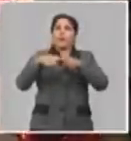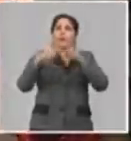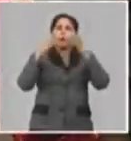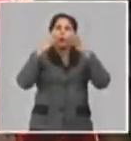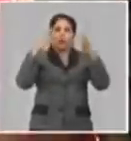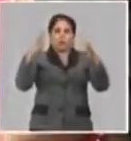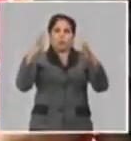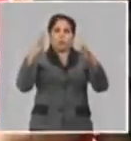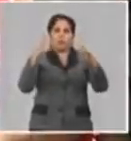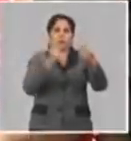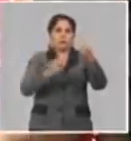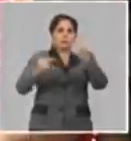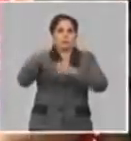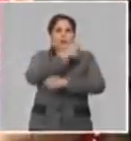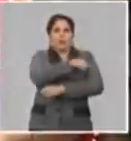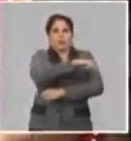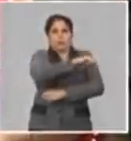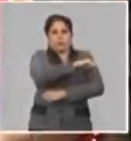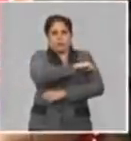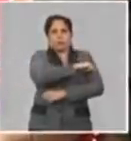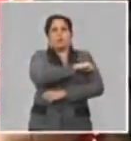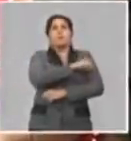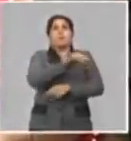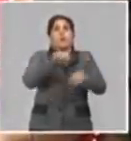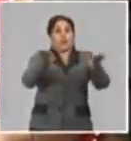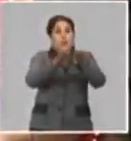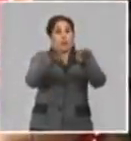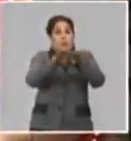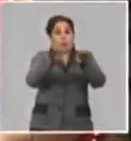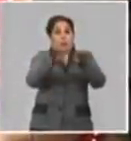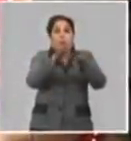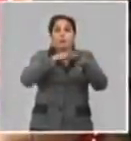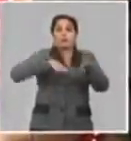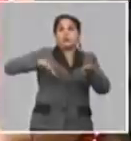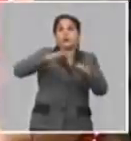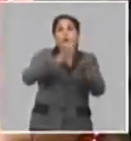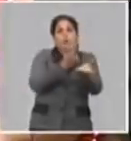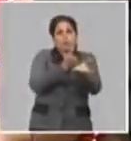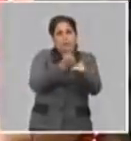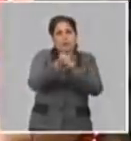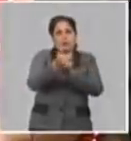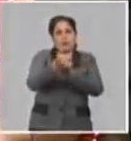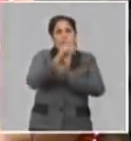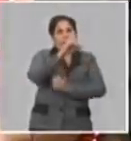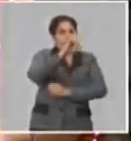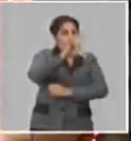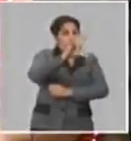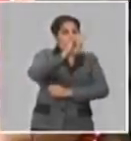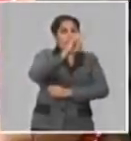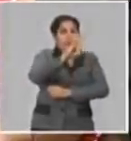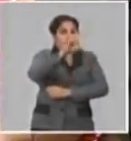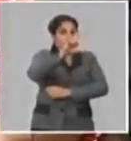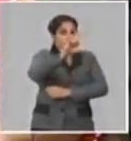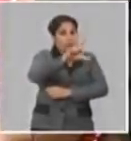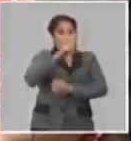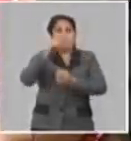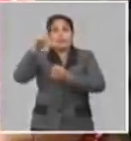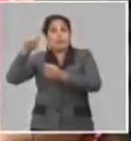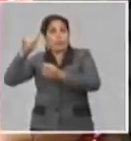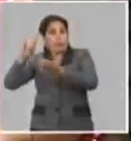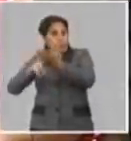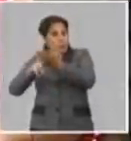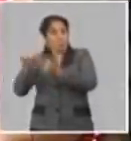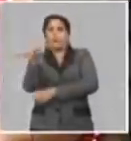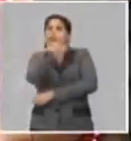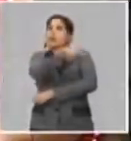básicos, los esenciales. Hay coincidencia en los productos que vamos a mantener en CUC y en CUP con